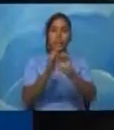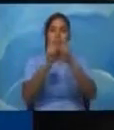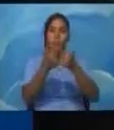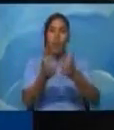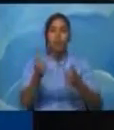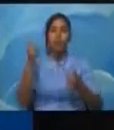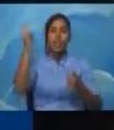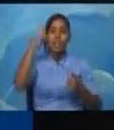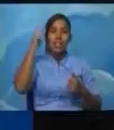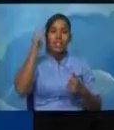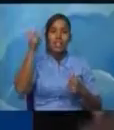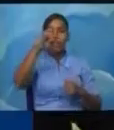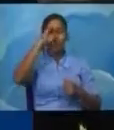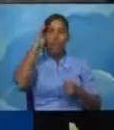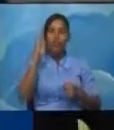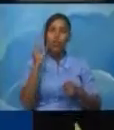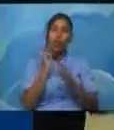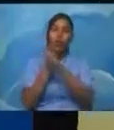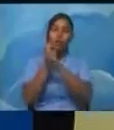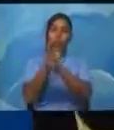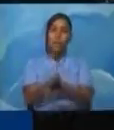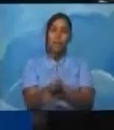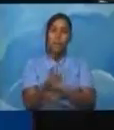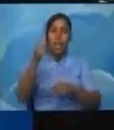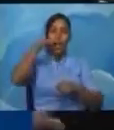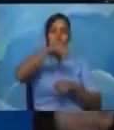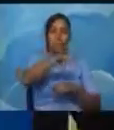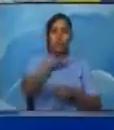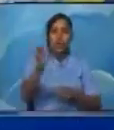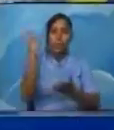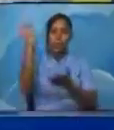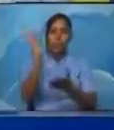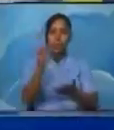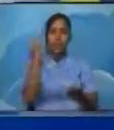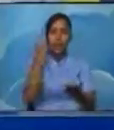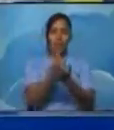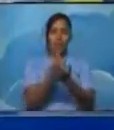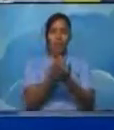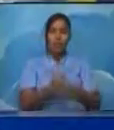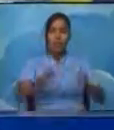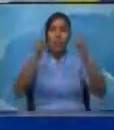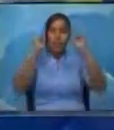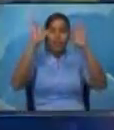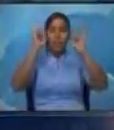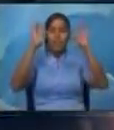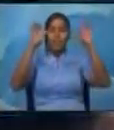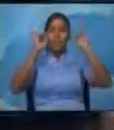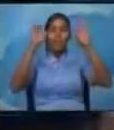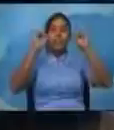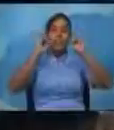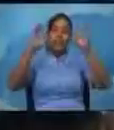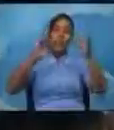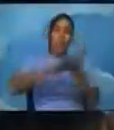porque él sabía que Dios lo había enviado a la ciudad espiritual de Venezuela para traer la palabra de Dios.